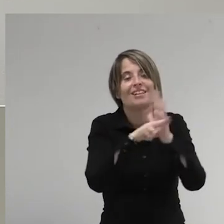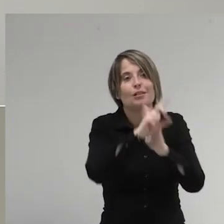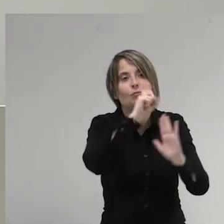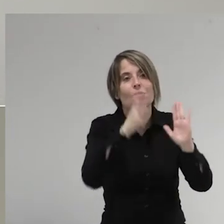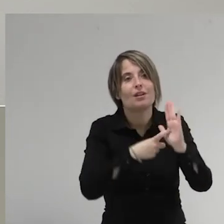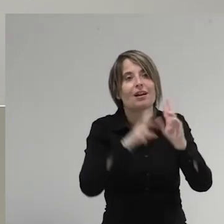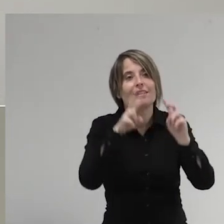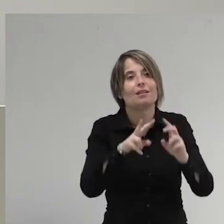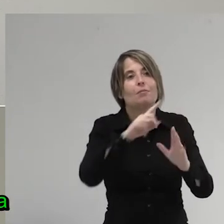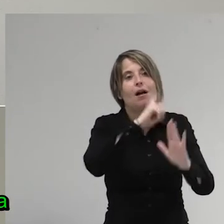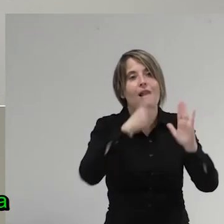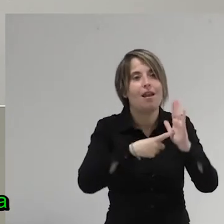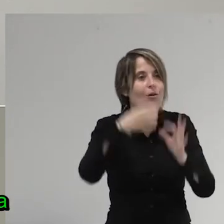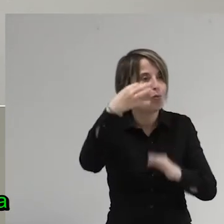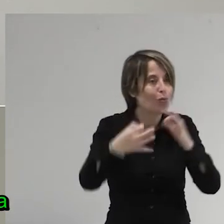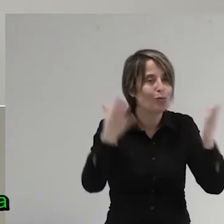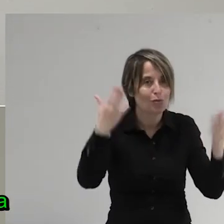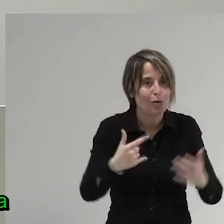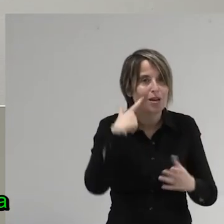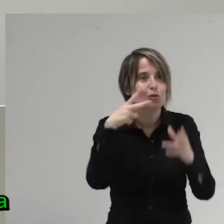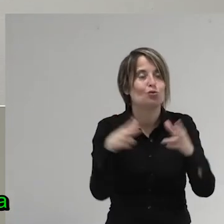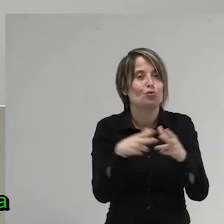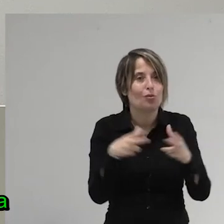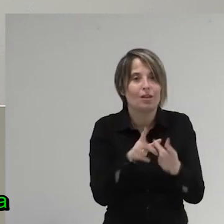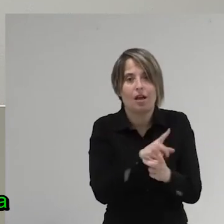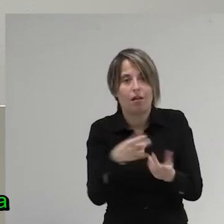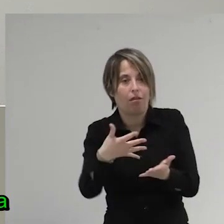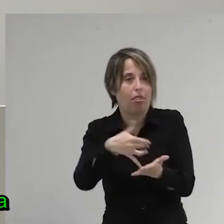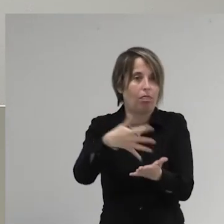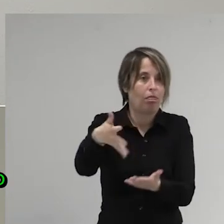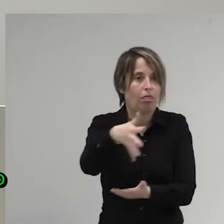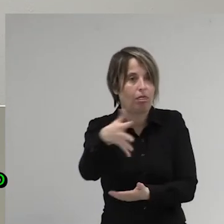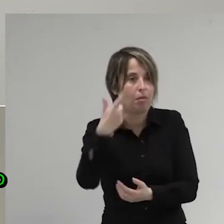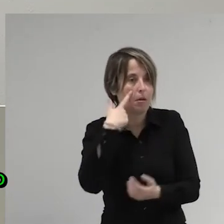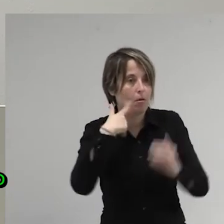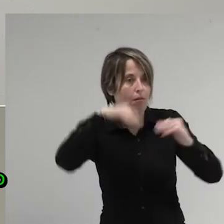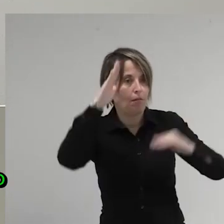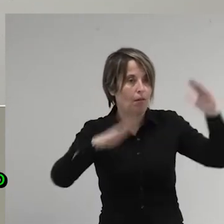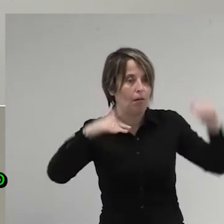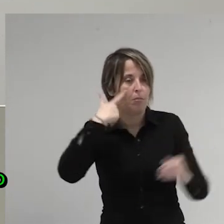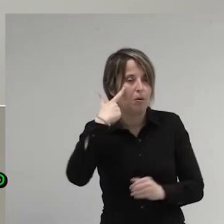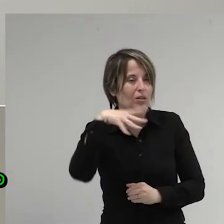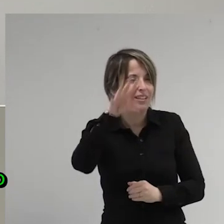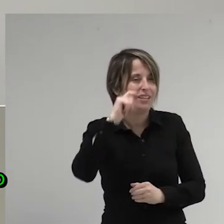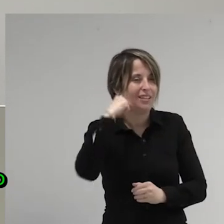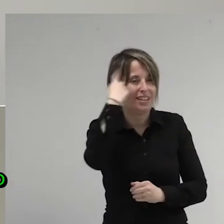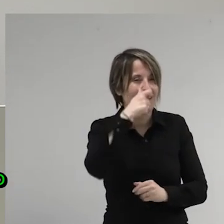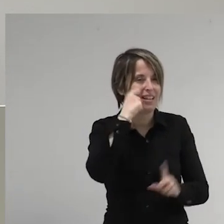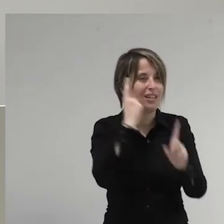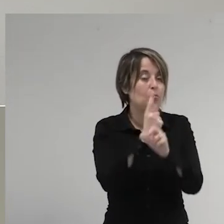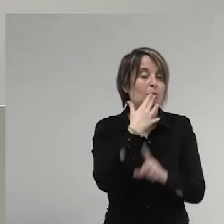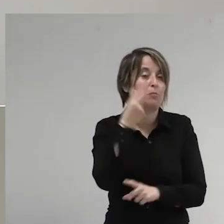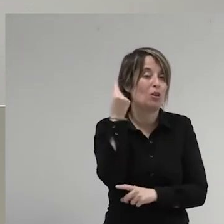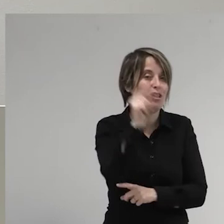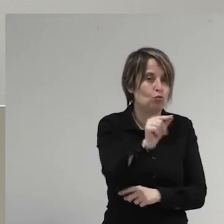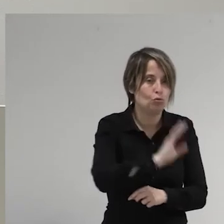interpelarlo a nivel jurídico. Los sociales están así un poco patas arriba, porque lo que se entiende por racismo es que alguien te insulte, no